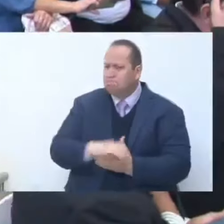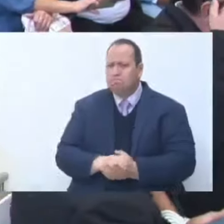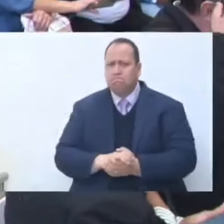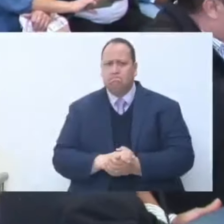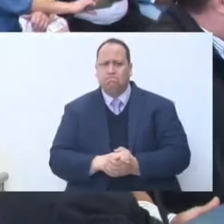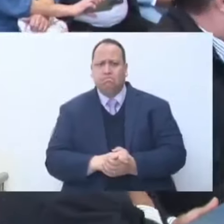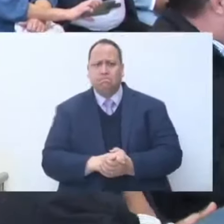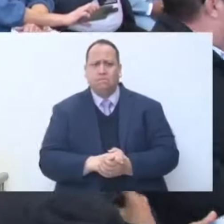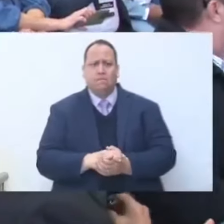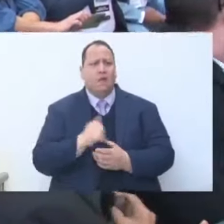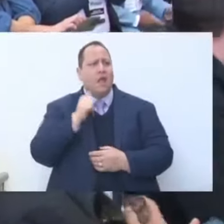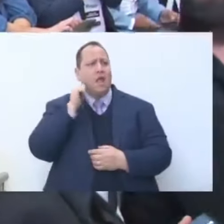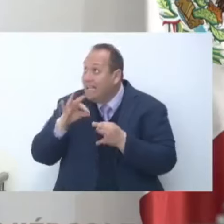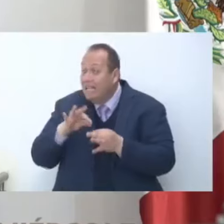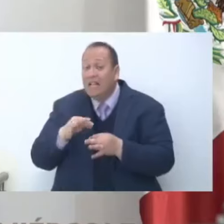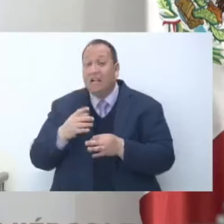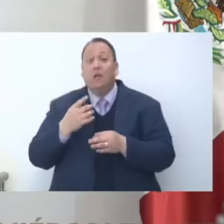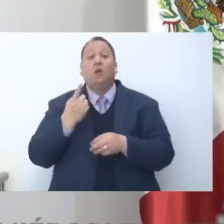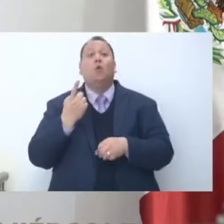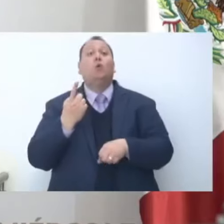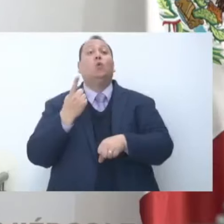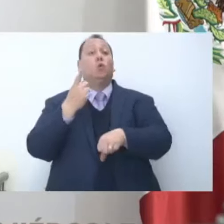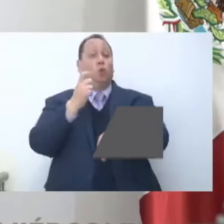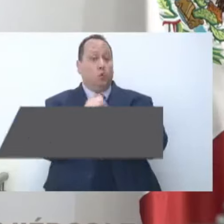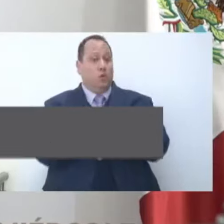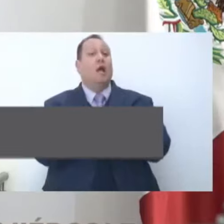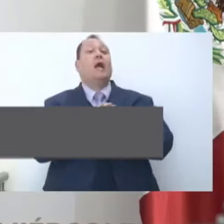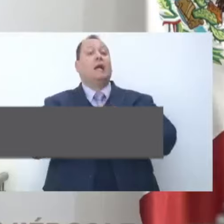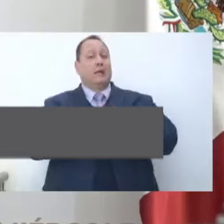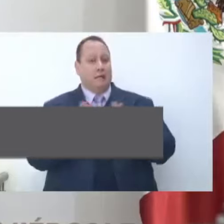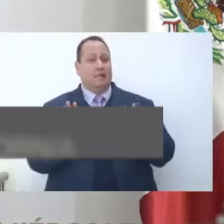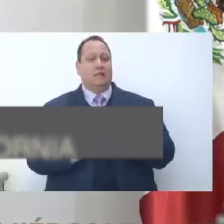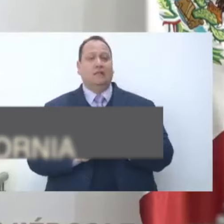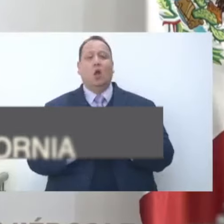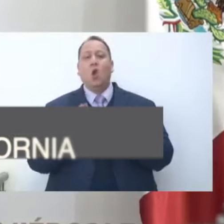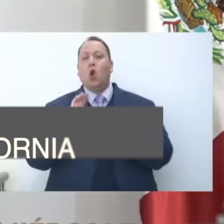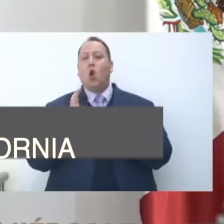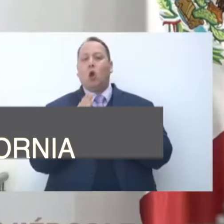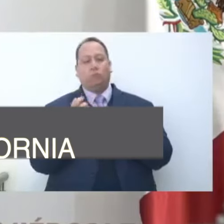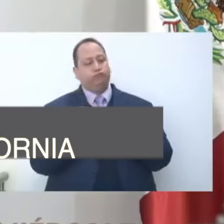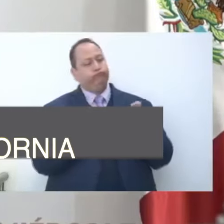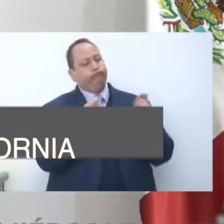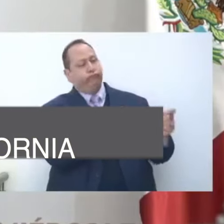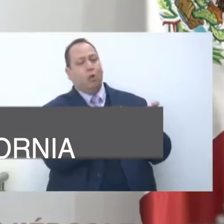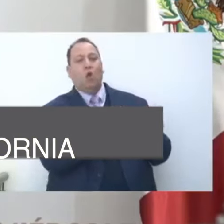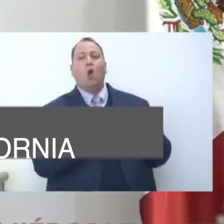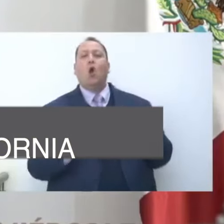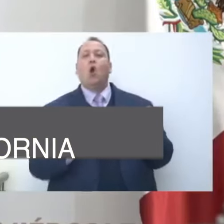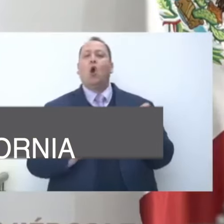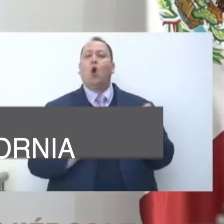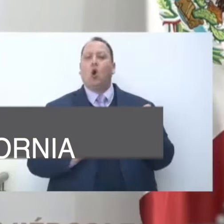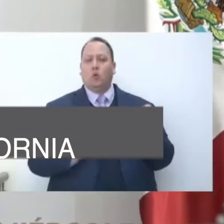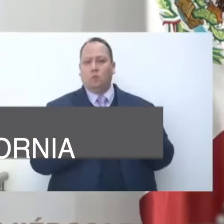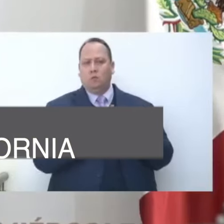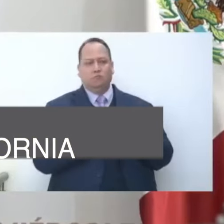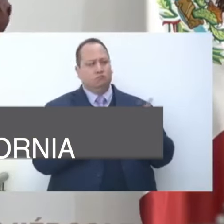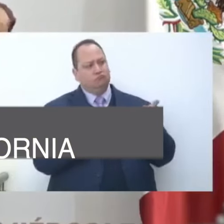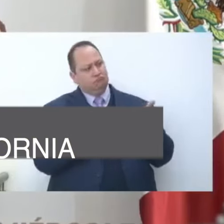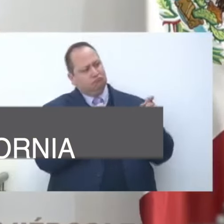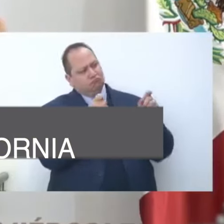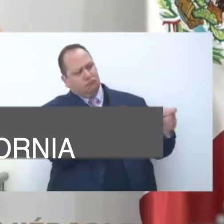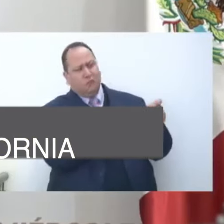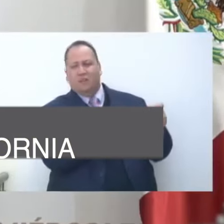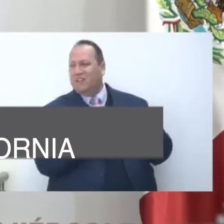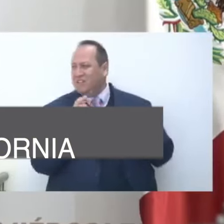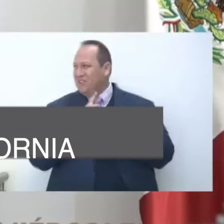iniciativa ante el Congreso del Estado. La próxima semana ya va a estar en comisiones, lo vamos a sacar en gobernación. Este proyecto, como bien dijo